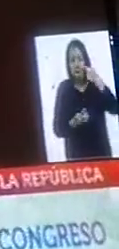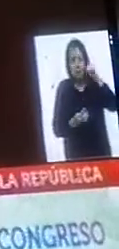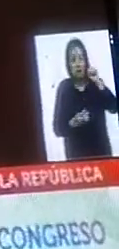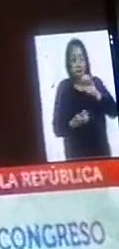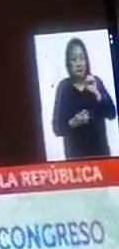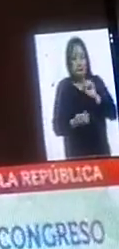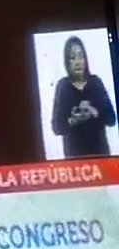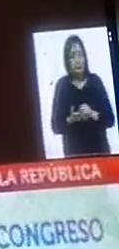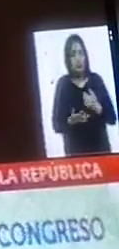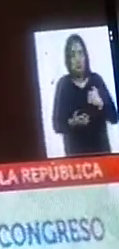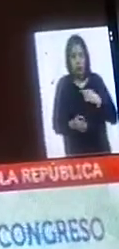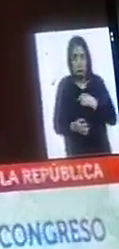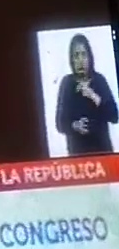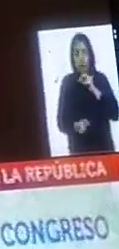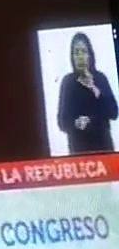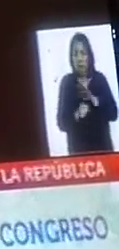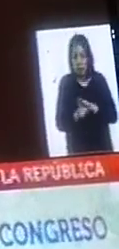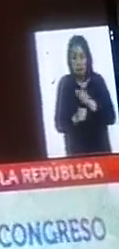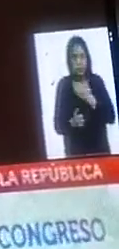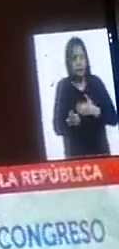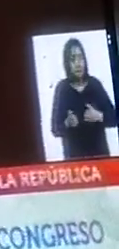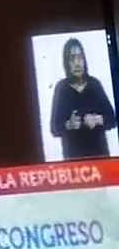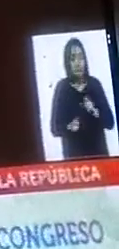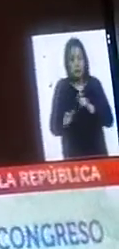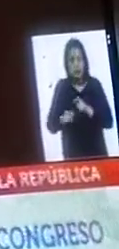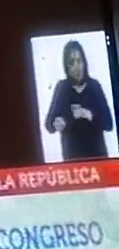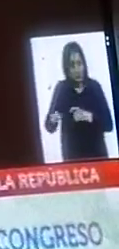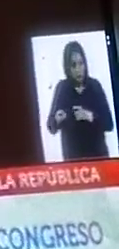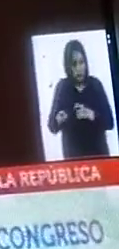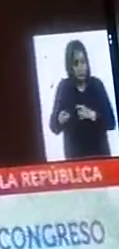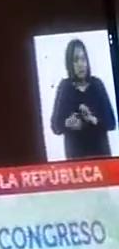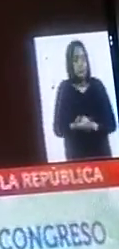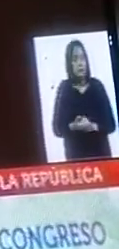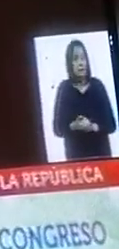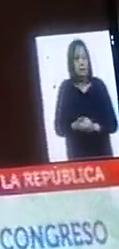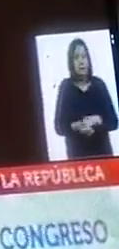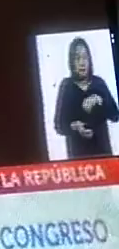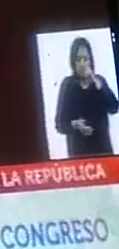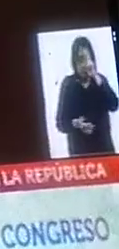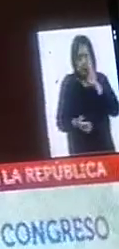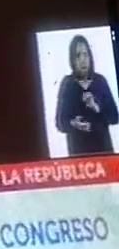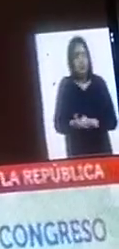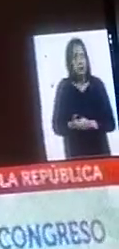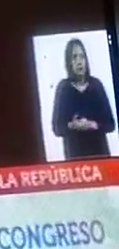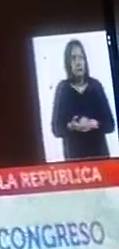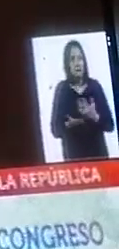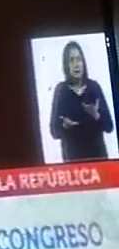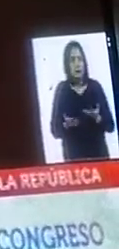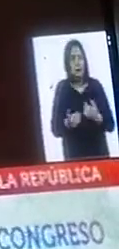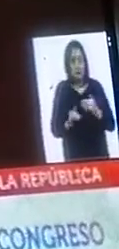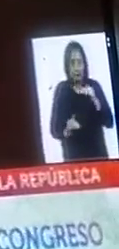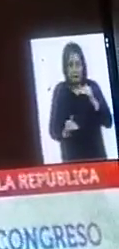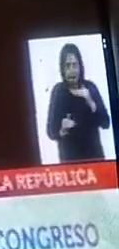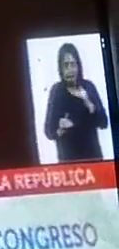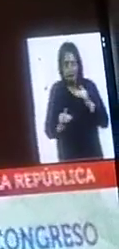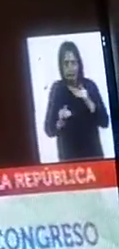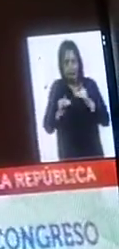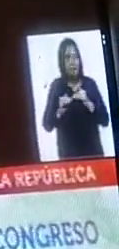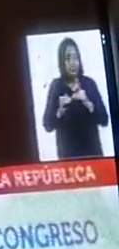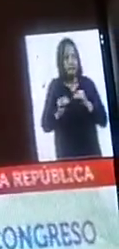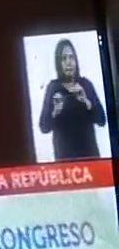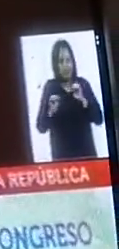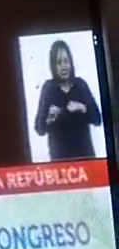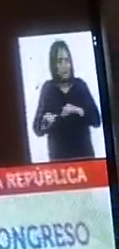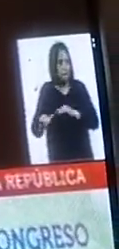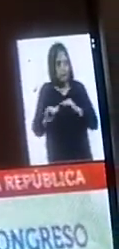nuestro compromiso de gobierno con el pueblo con el perú es cerrar la brecha de servicios de agua